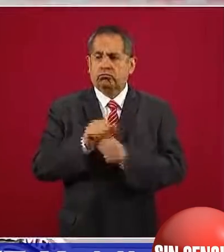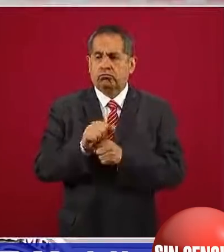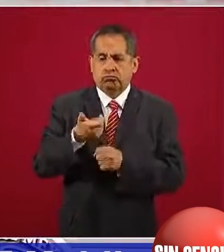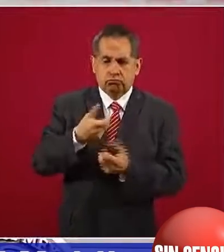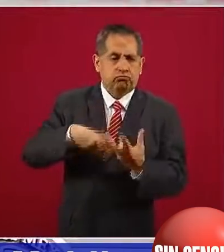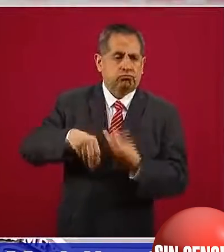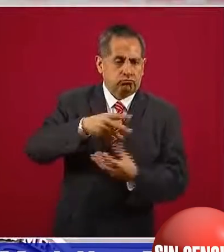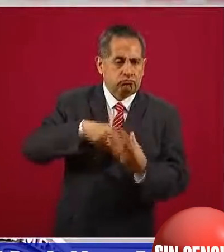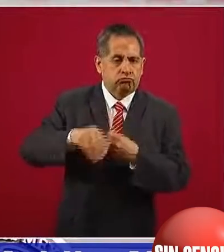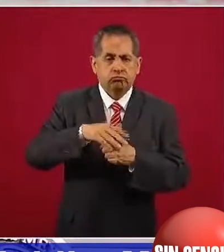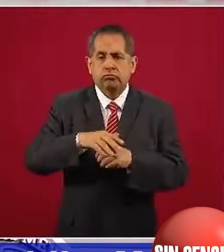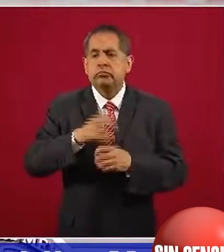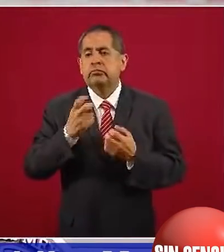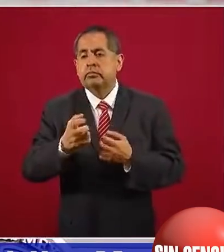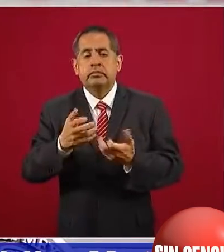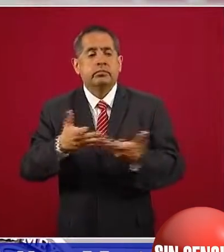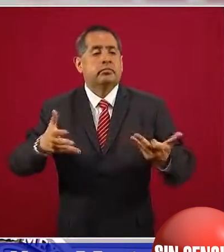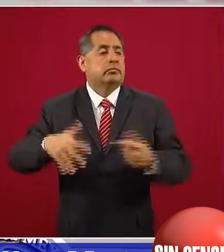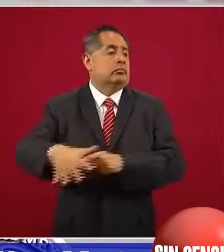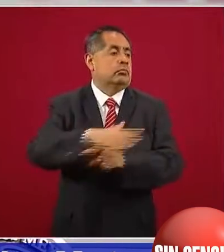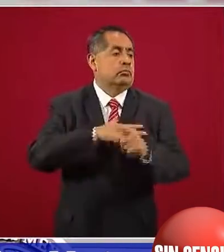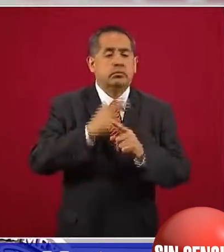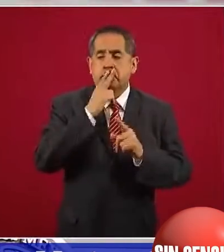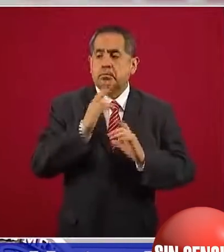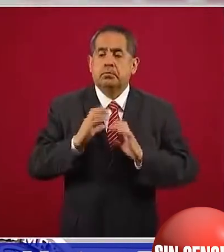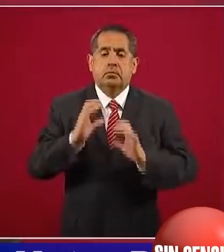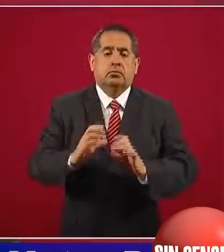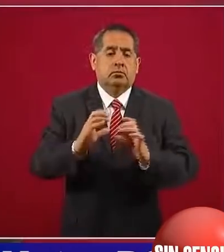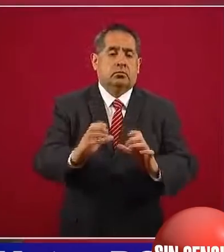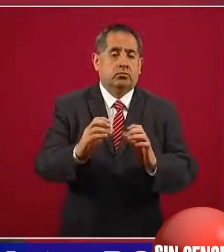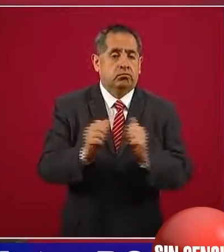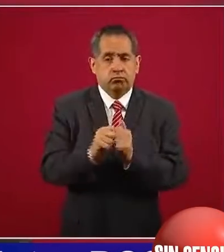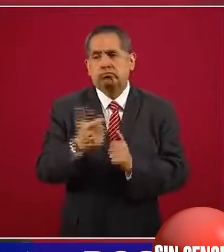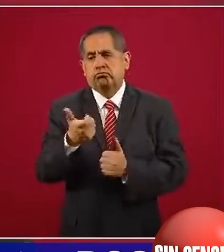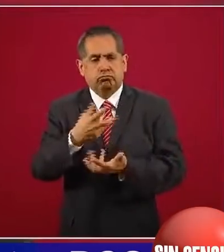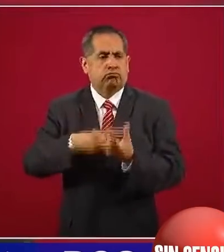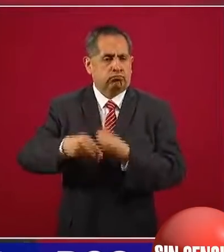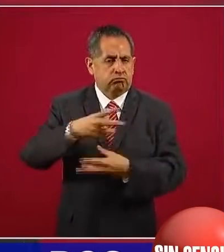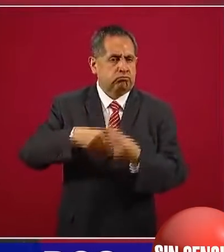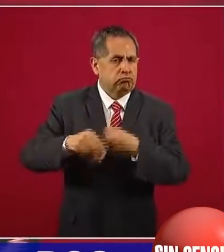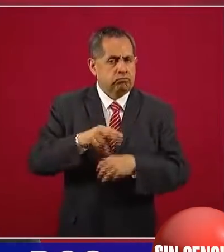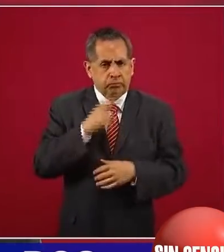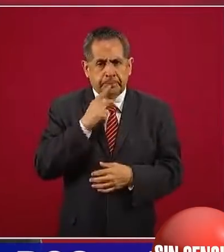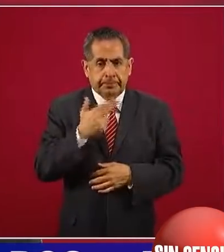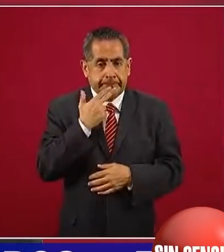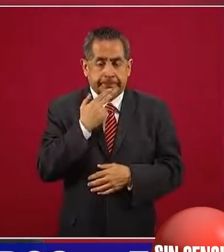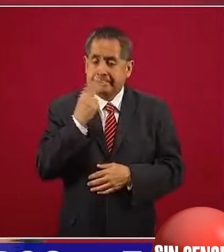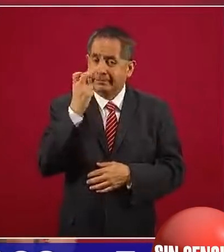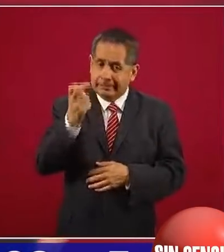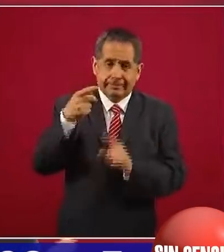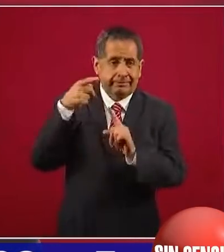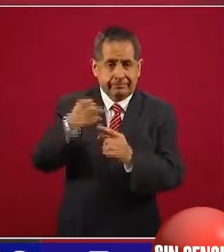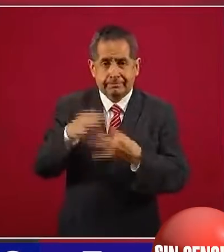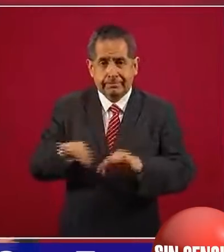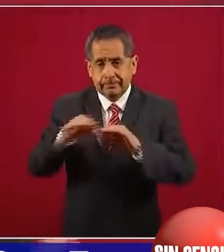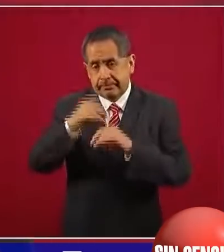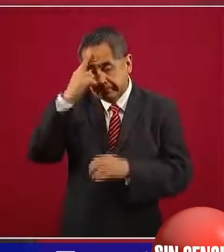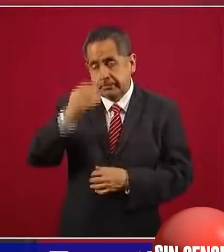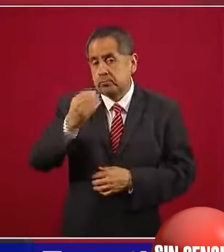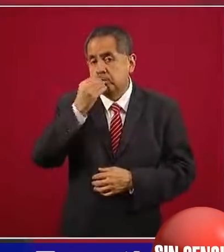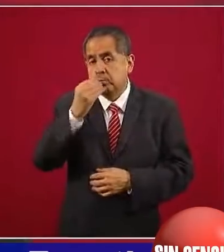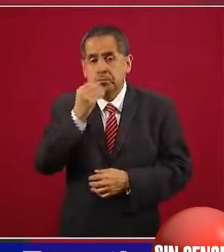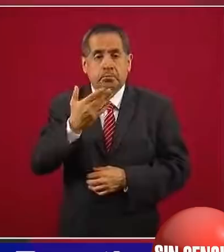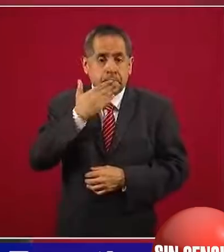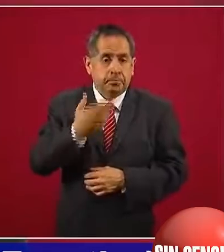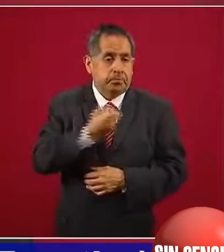sostenible en términos ambientales y competitivo económicamente, en la medida que la capacidad económica también deriva de